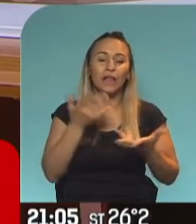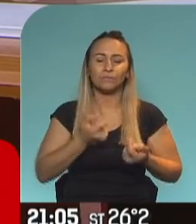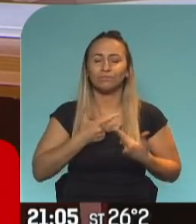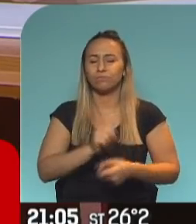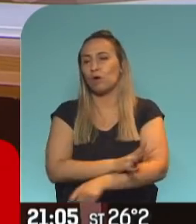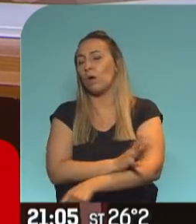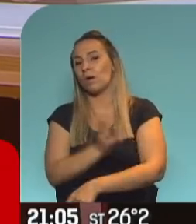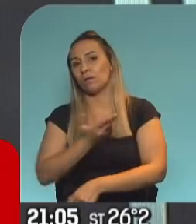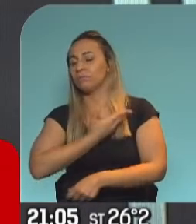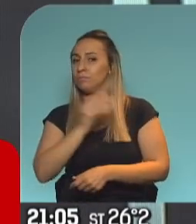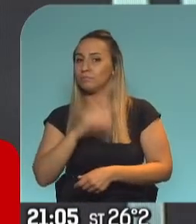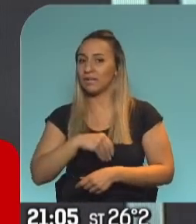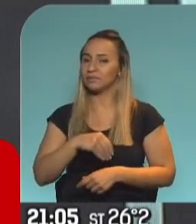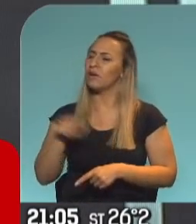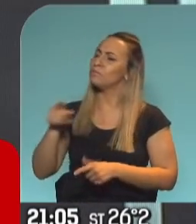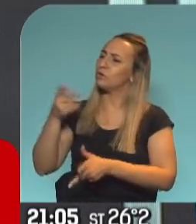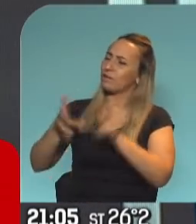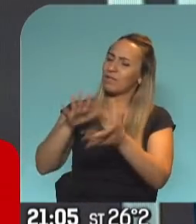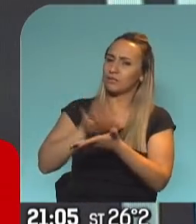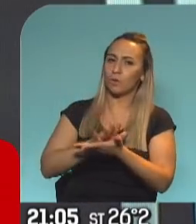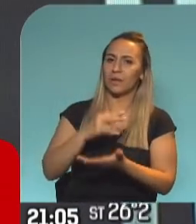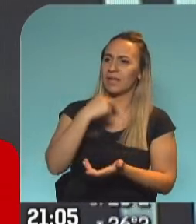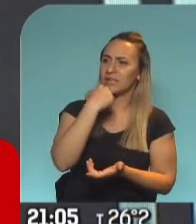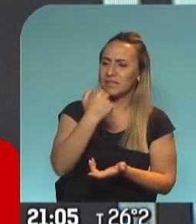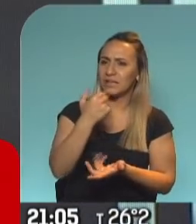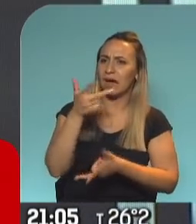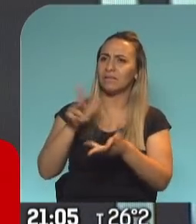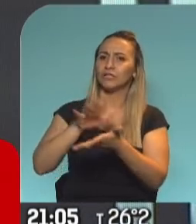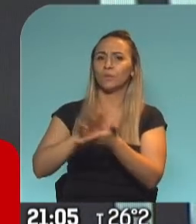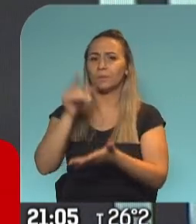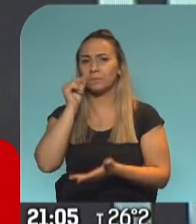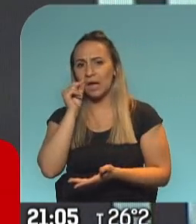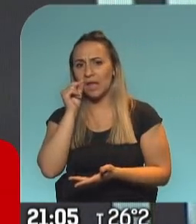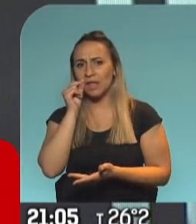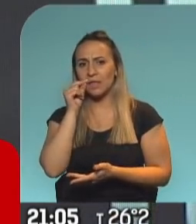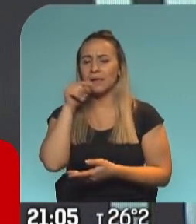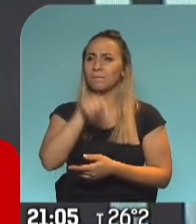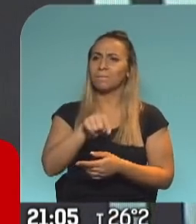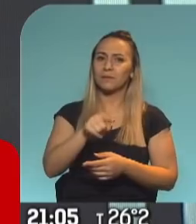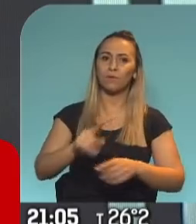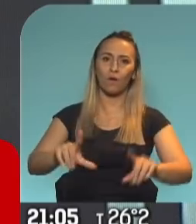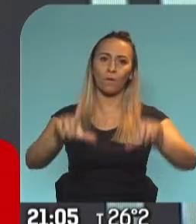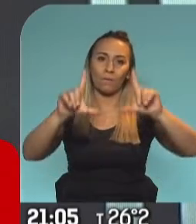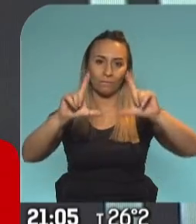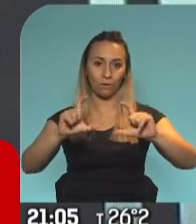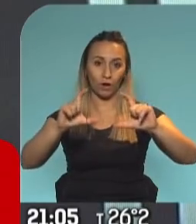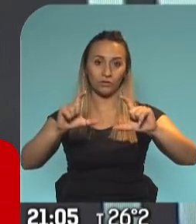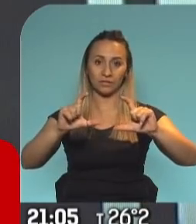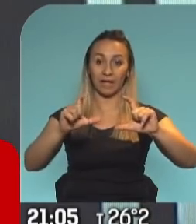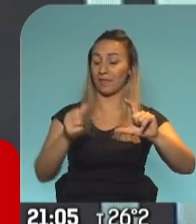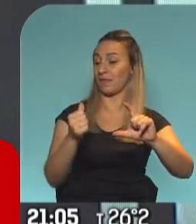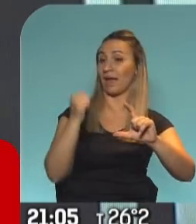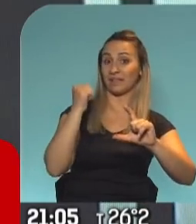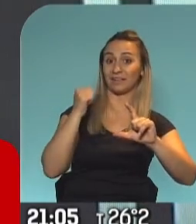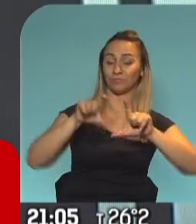hija, hablamos de padre. Tal vez la imagen más representativa de esa hija, de ese padre, es esa foto que tenemos detrás en el wall